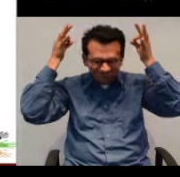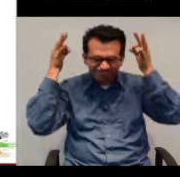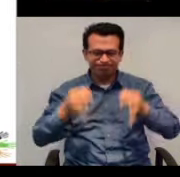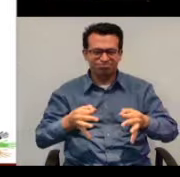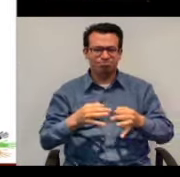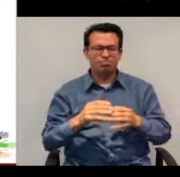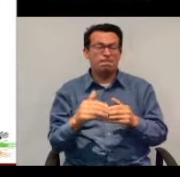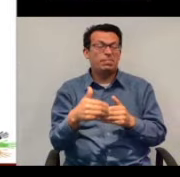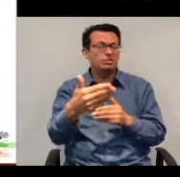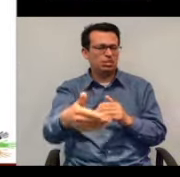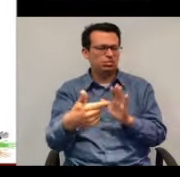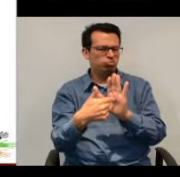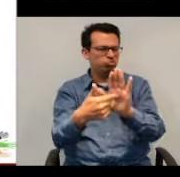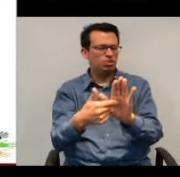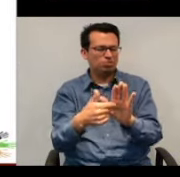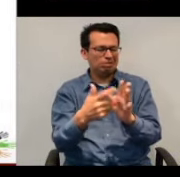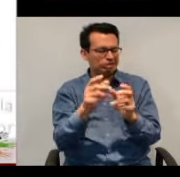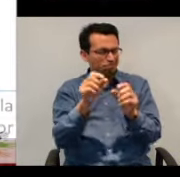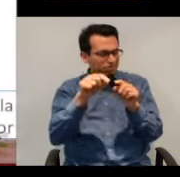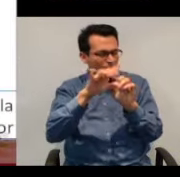adelante en esta presentación.